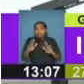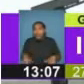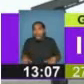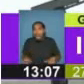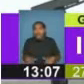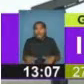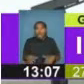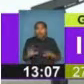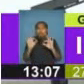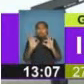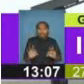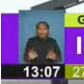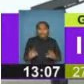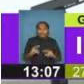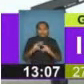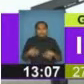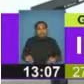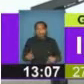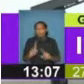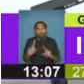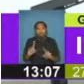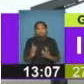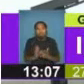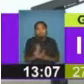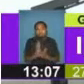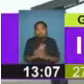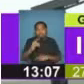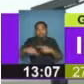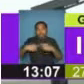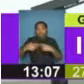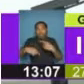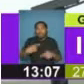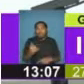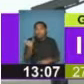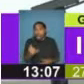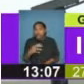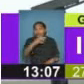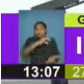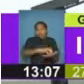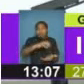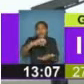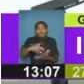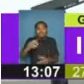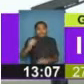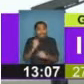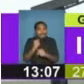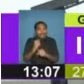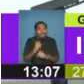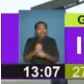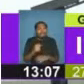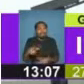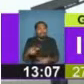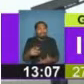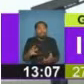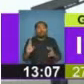estamos estamos todavía con con con empresas hemos tenido mala suerte además de estos dos